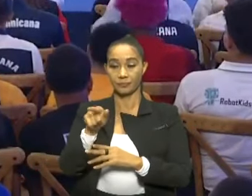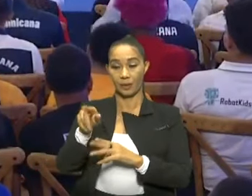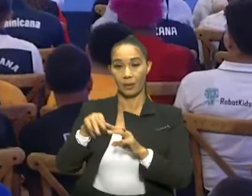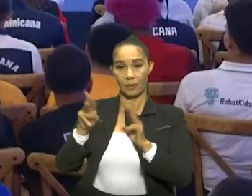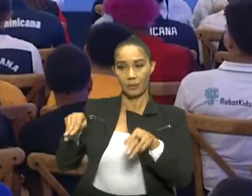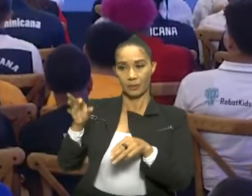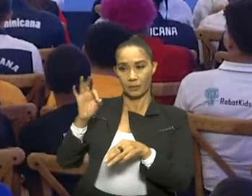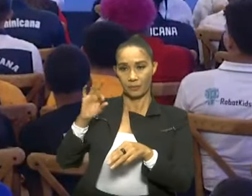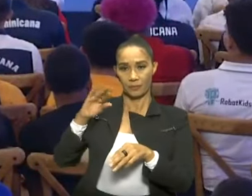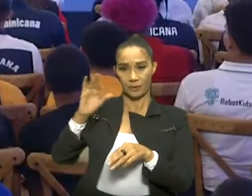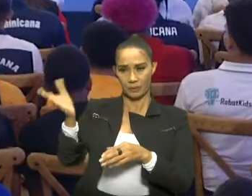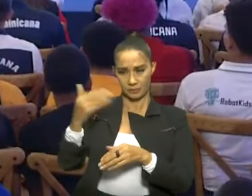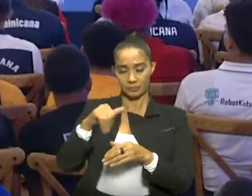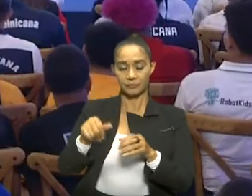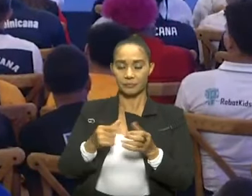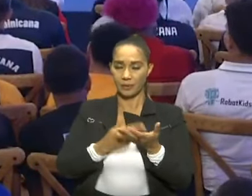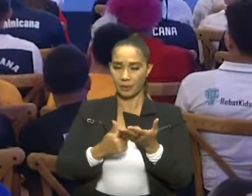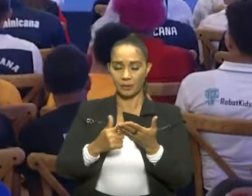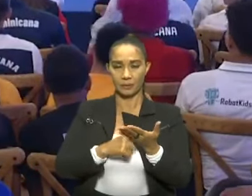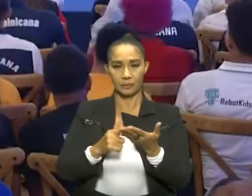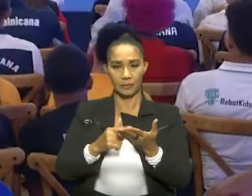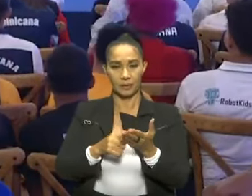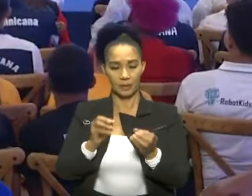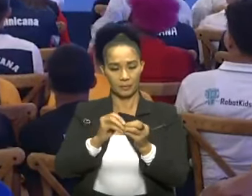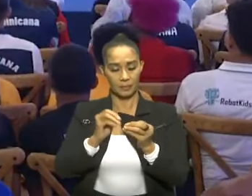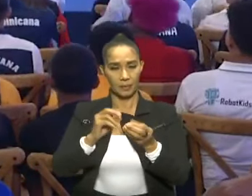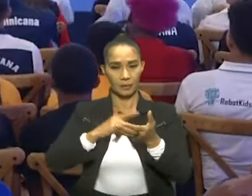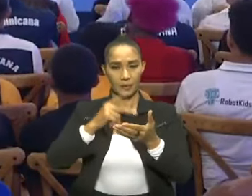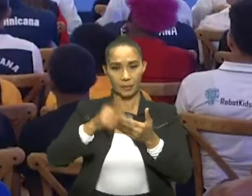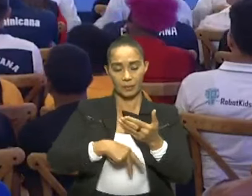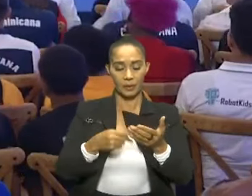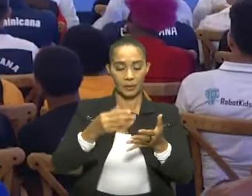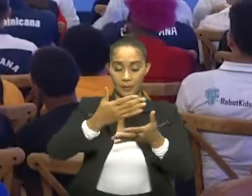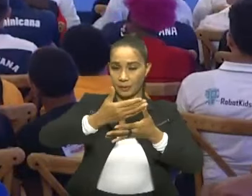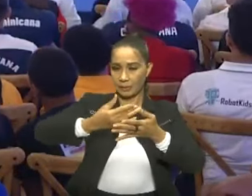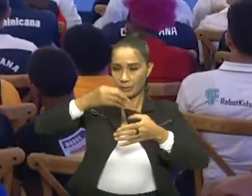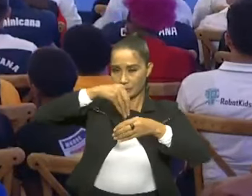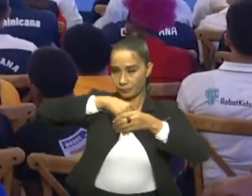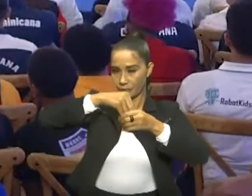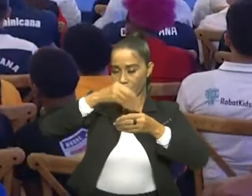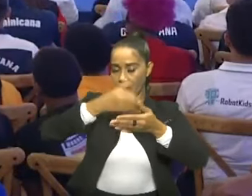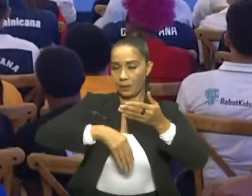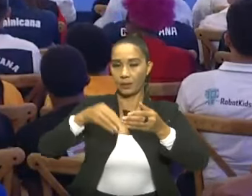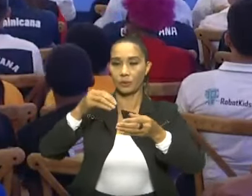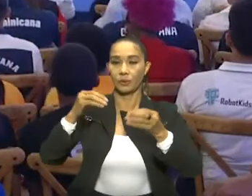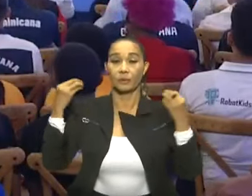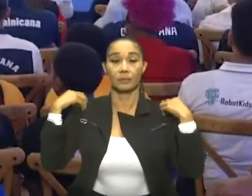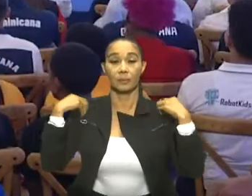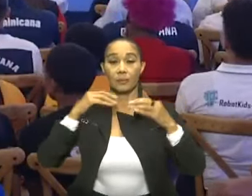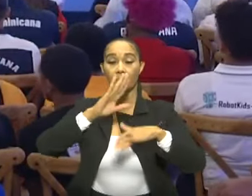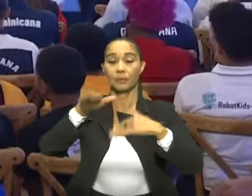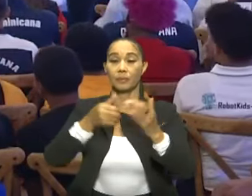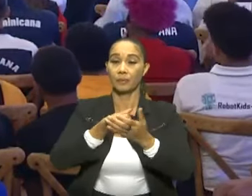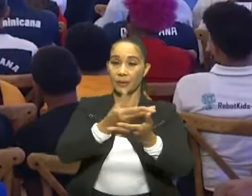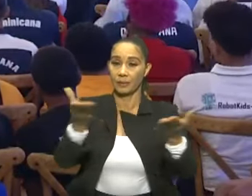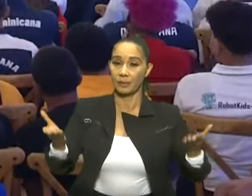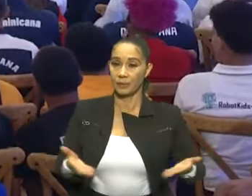si tú quieres abundar sobre este programa para que explique en qué ha consistido este programa de Deporte para Todos.